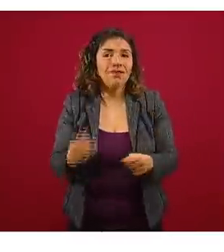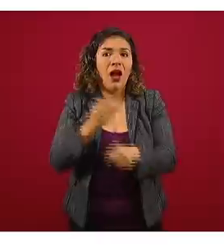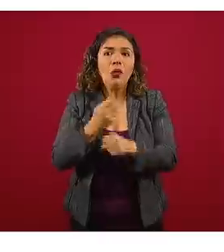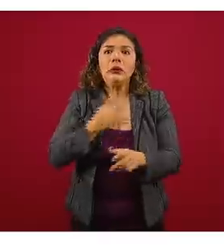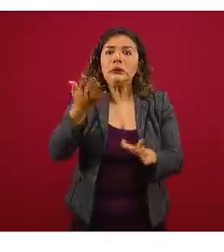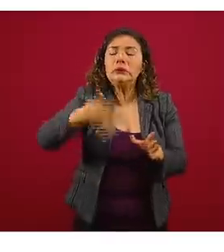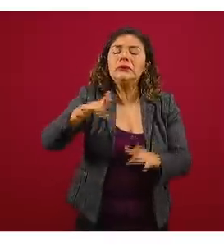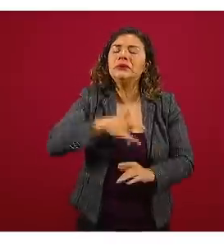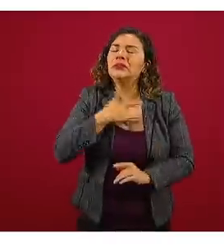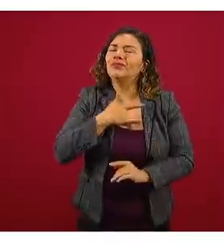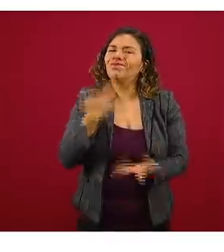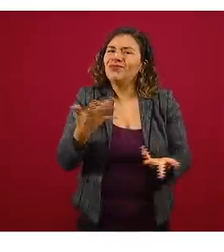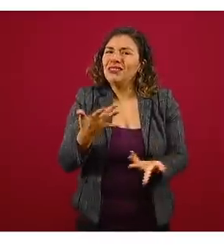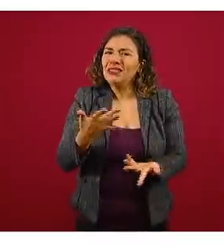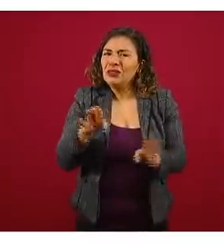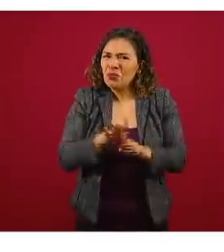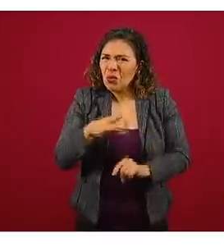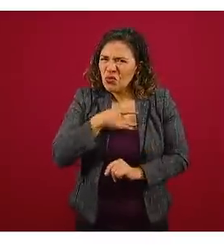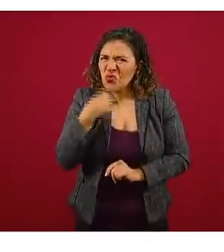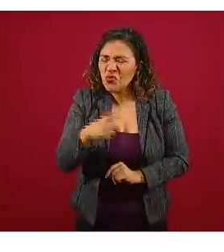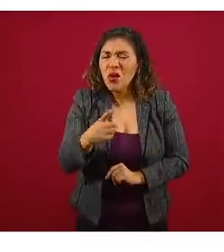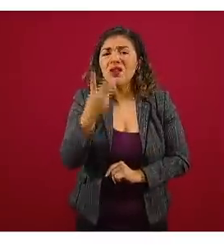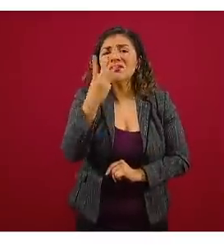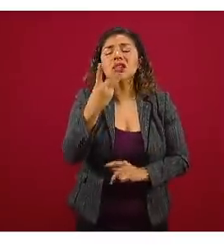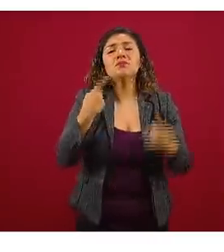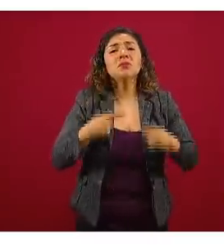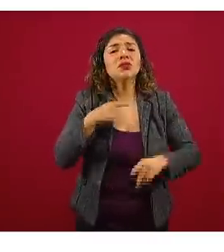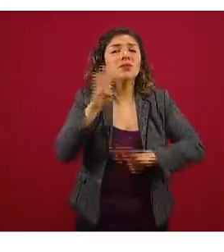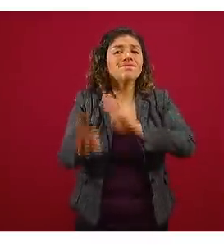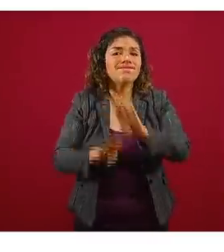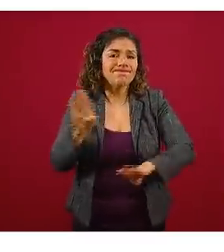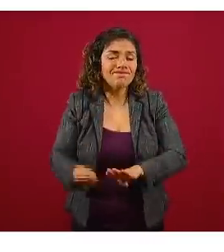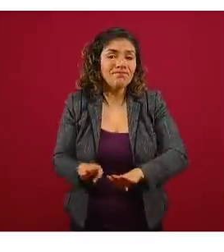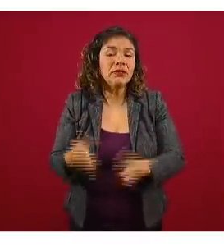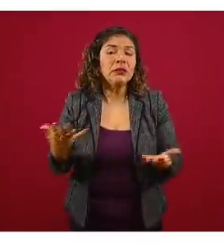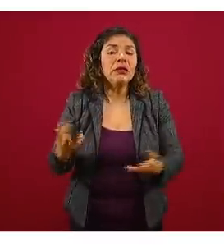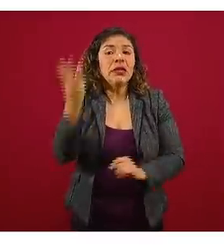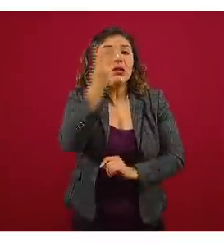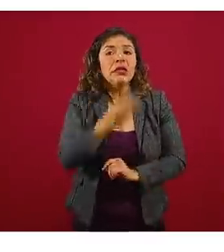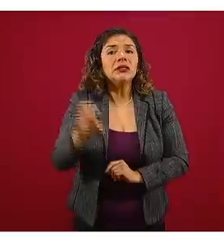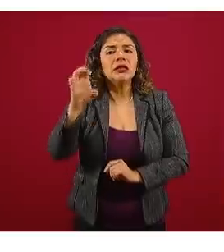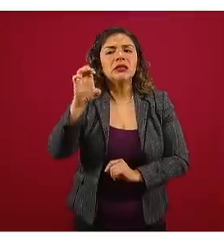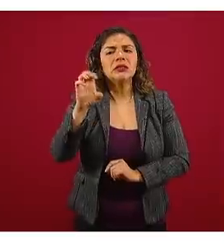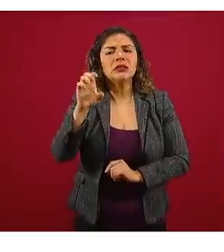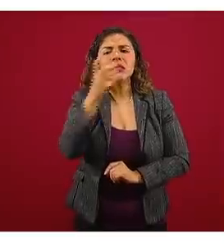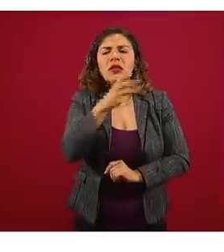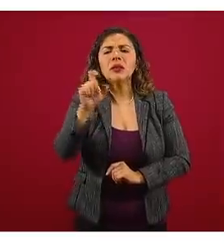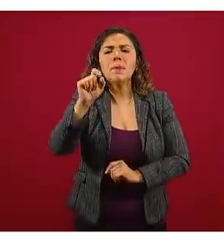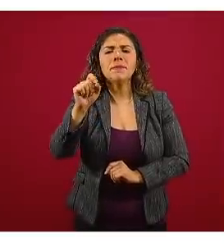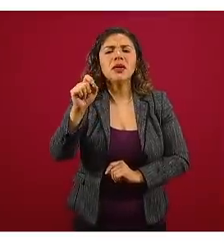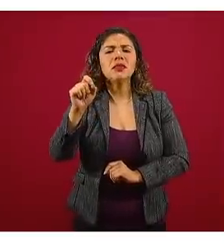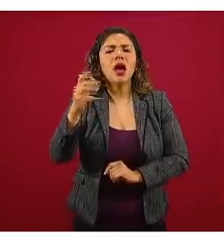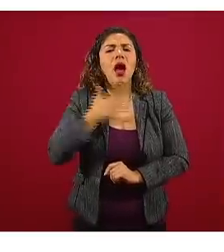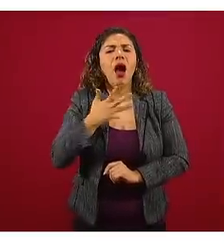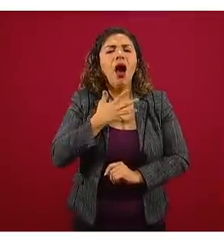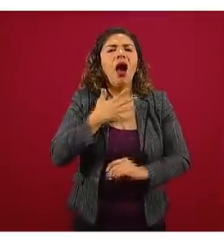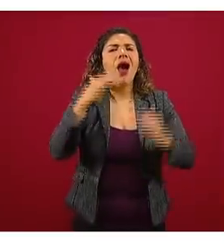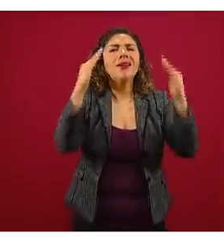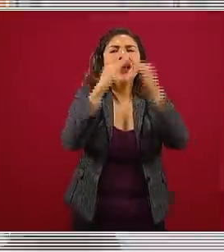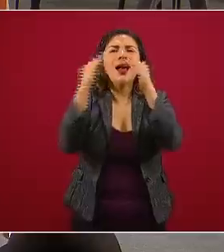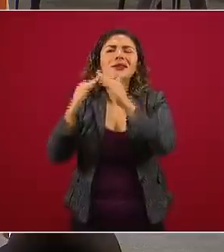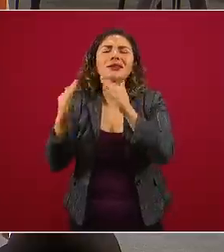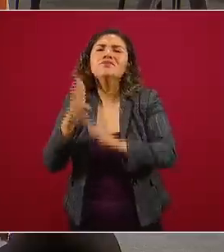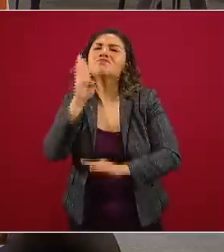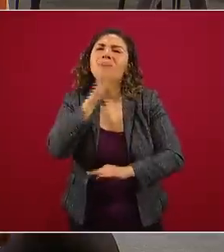nos duele mucho reportar 3 personas fallecidas y más de 320 afectaciones a la infraestructura